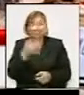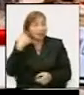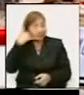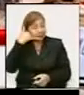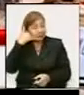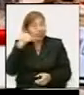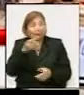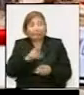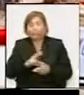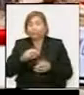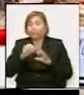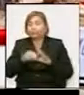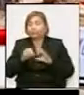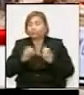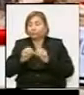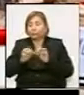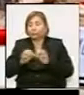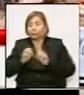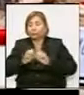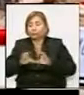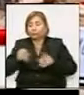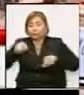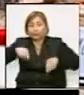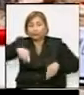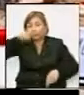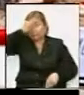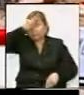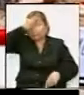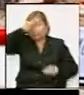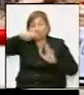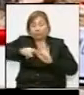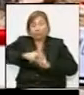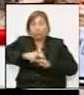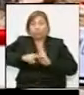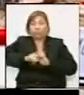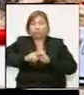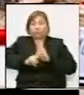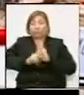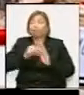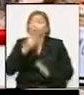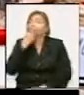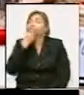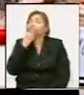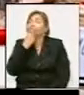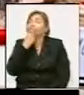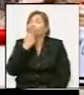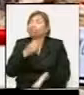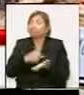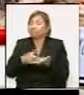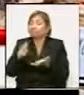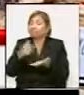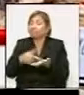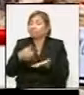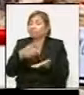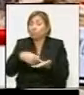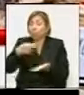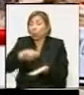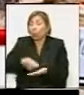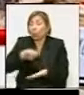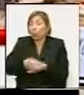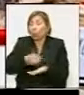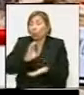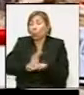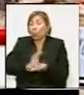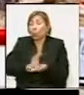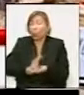sin que exista transparencia al respecto. En Perú tenemos normas que obligan a conservar la identidad de las personas que contratan números